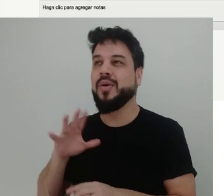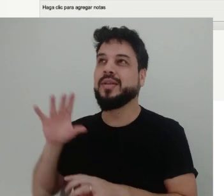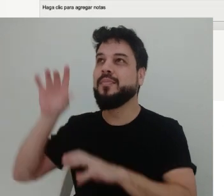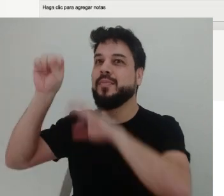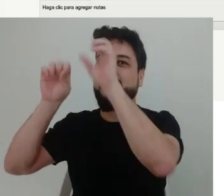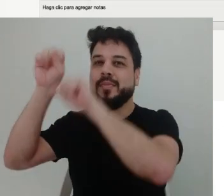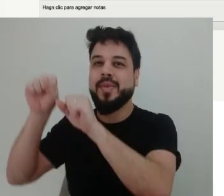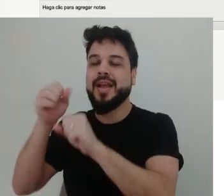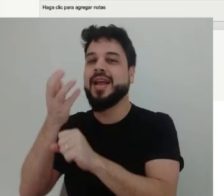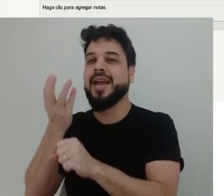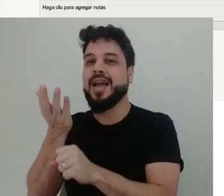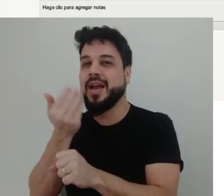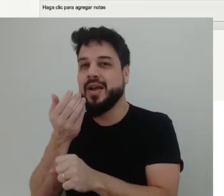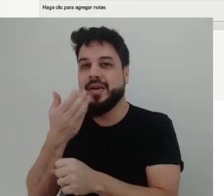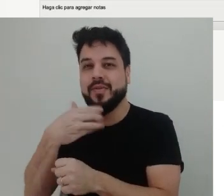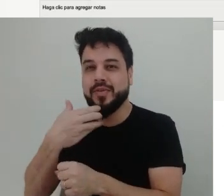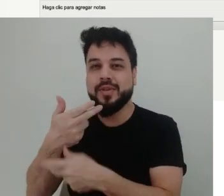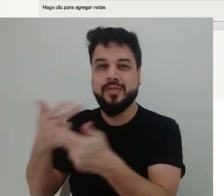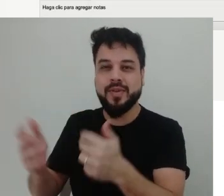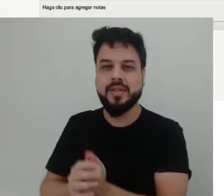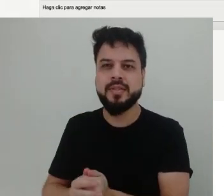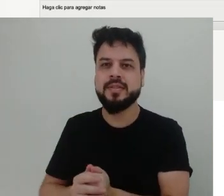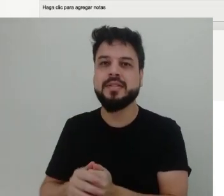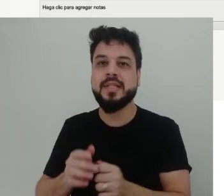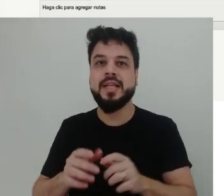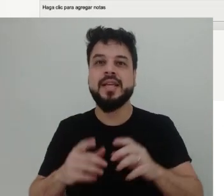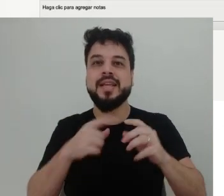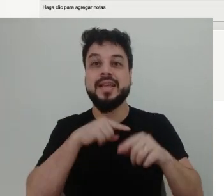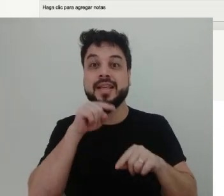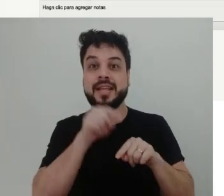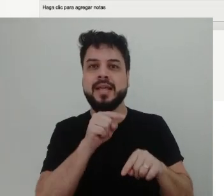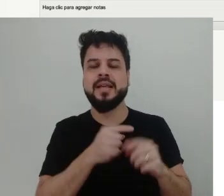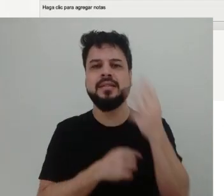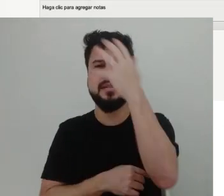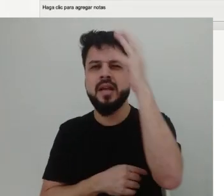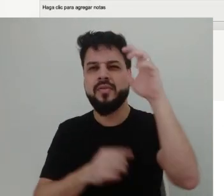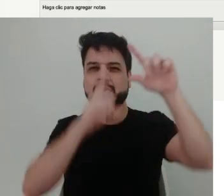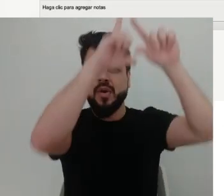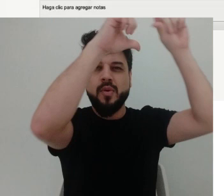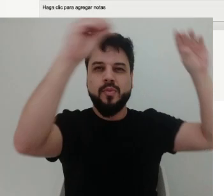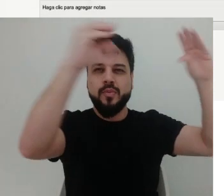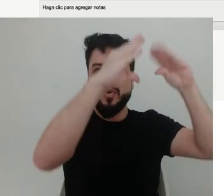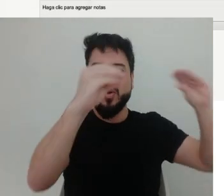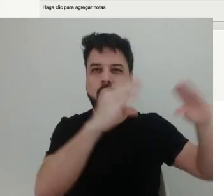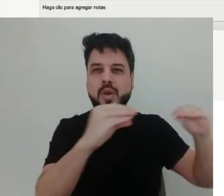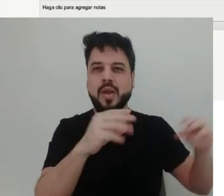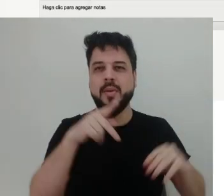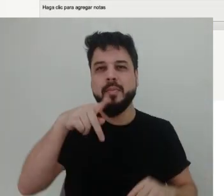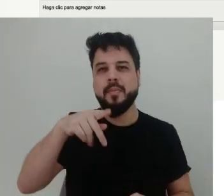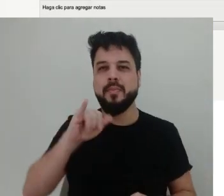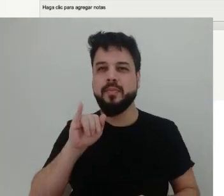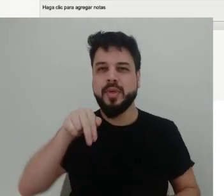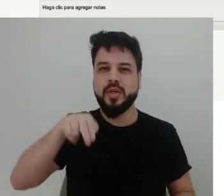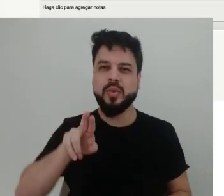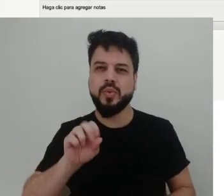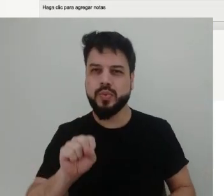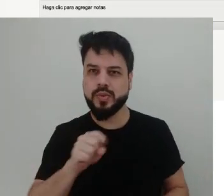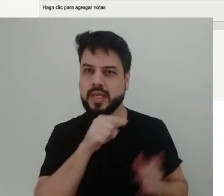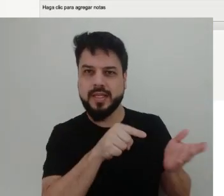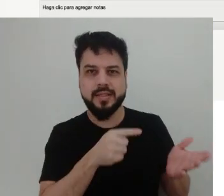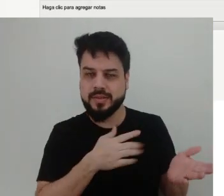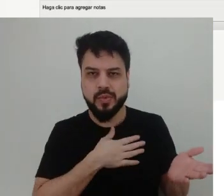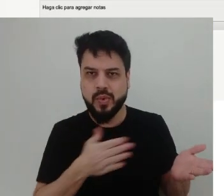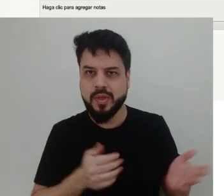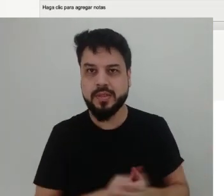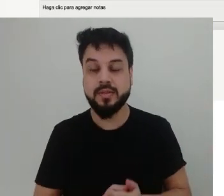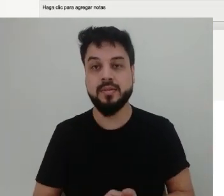niños describían su territorio desde su involucramiento práctico en el mundo, a través de su cuerpo. Es decir, en el noreste argentino,